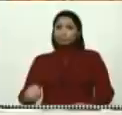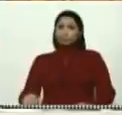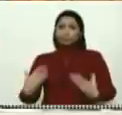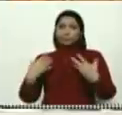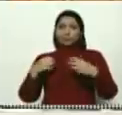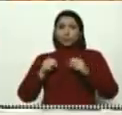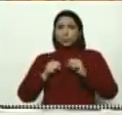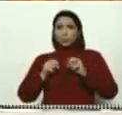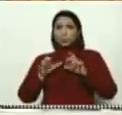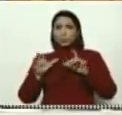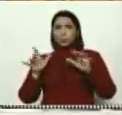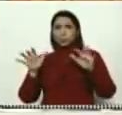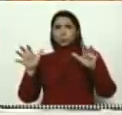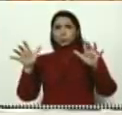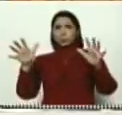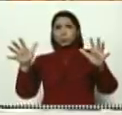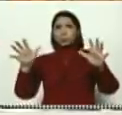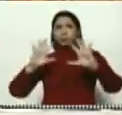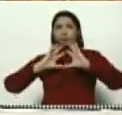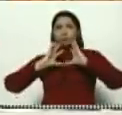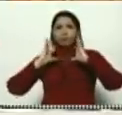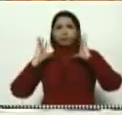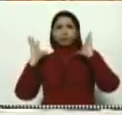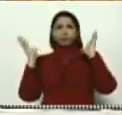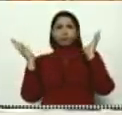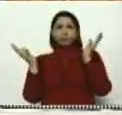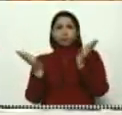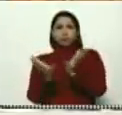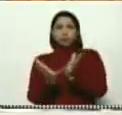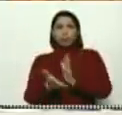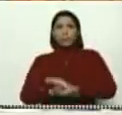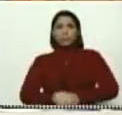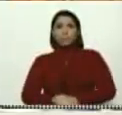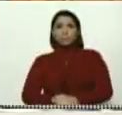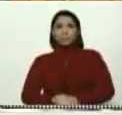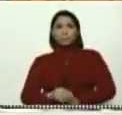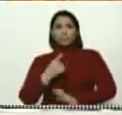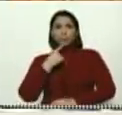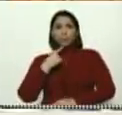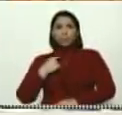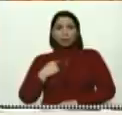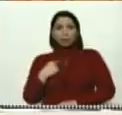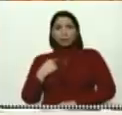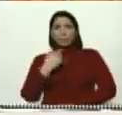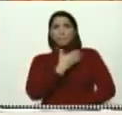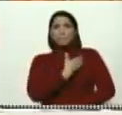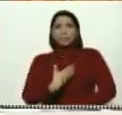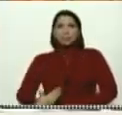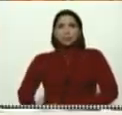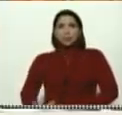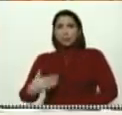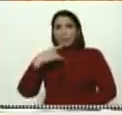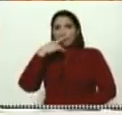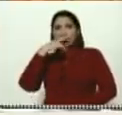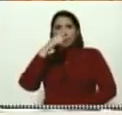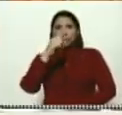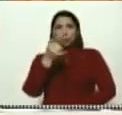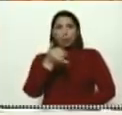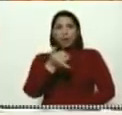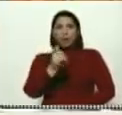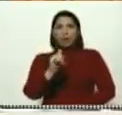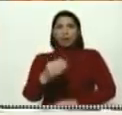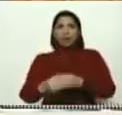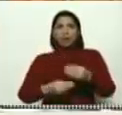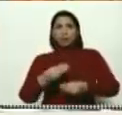que ha impactado a todo el mundo. Nos dicen que el presidente Nicolás Maduro está haciendo una